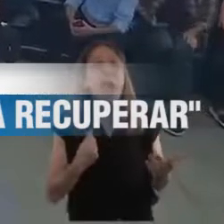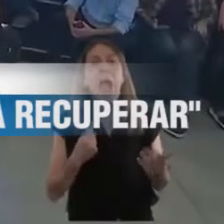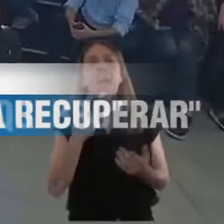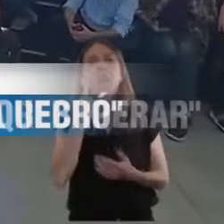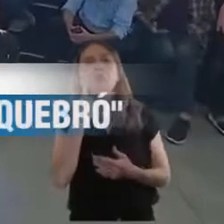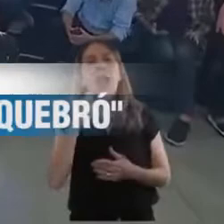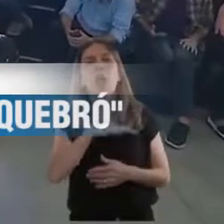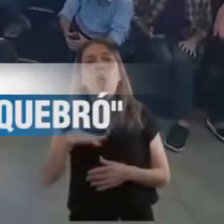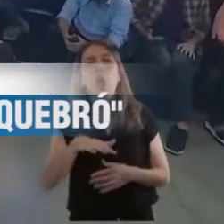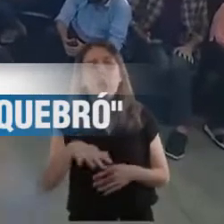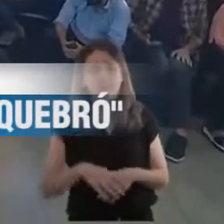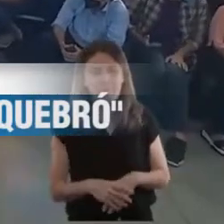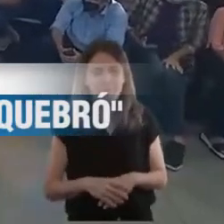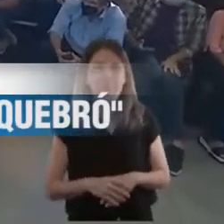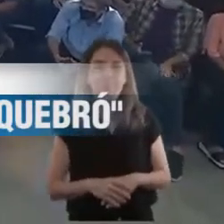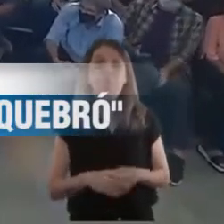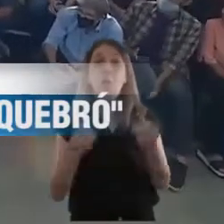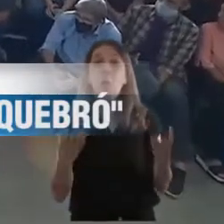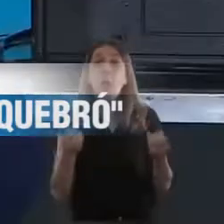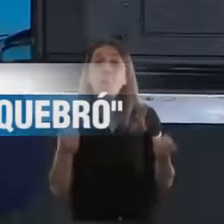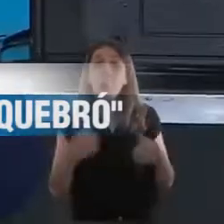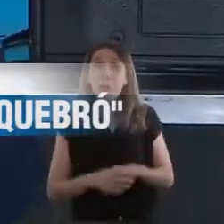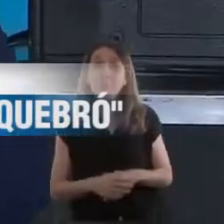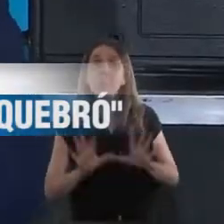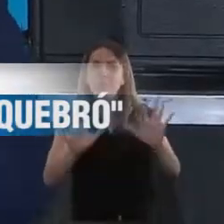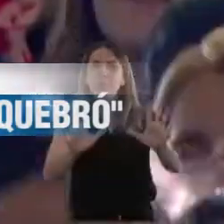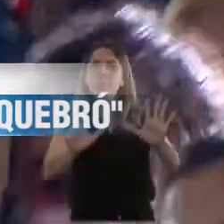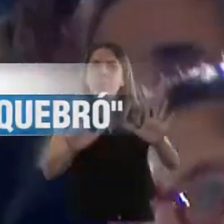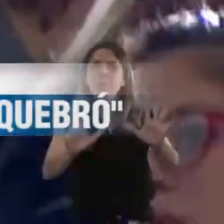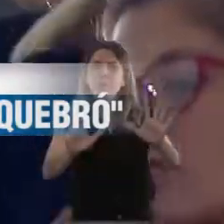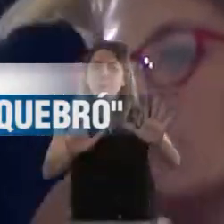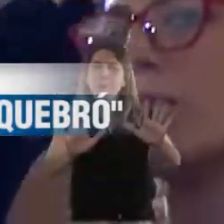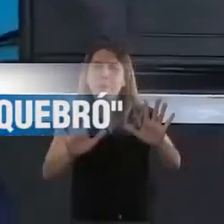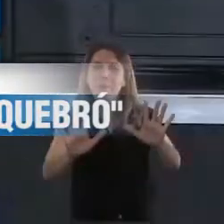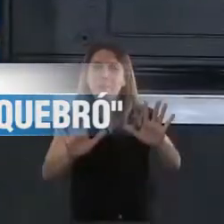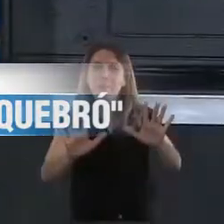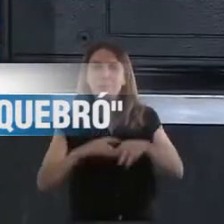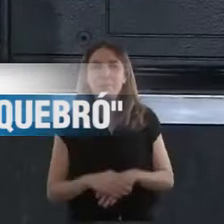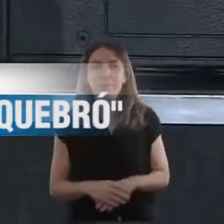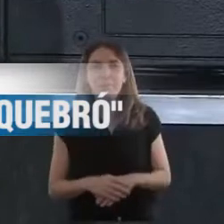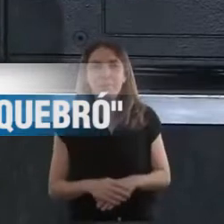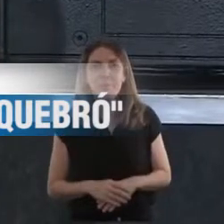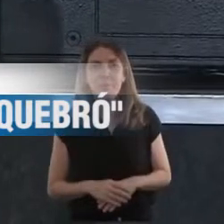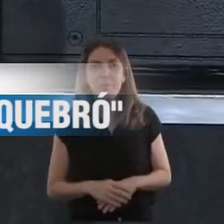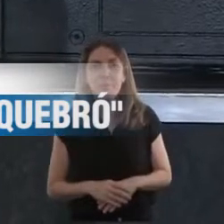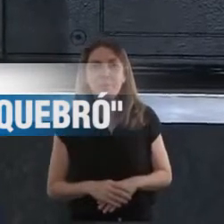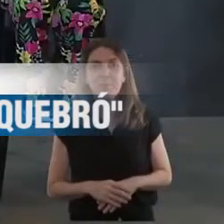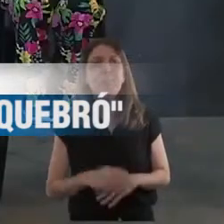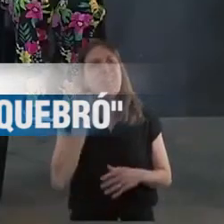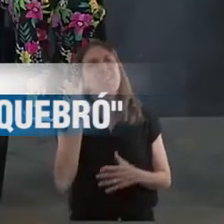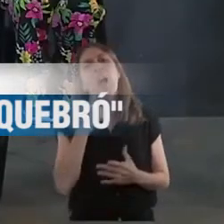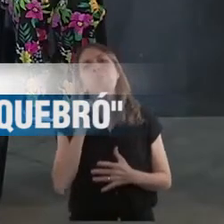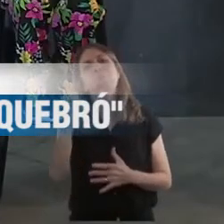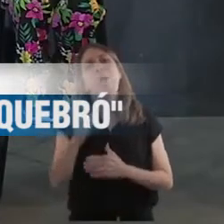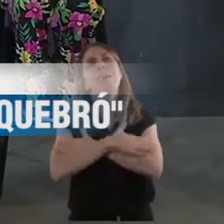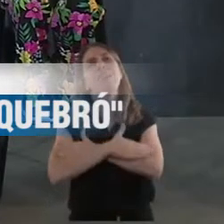todo lo que nos está pasando a los argentinos, no está lejos ni es diferente a lo que pasa en el resto del mundo, ¿eh?